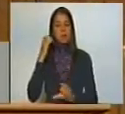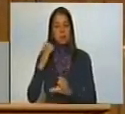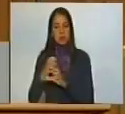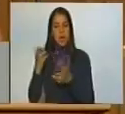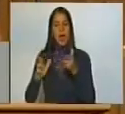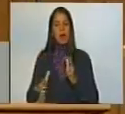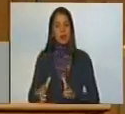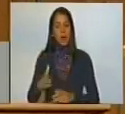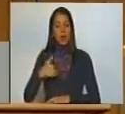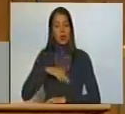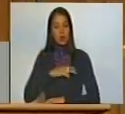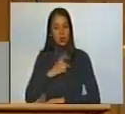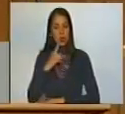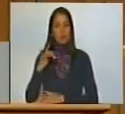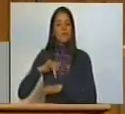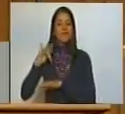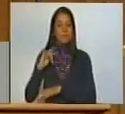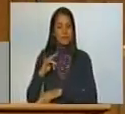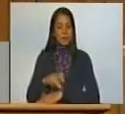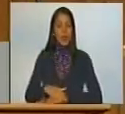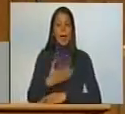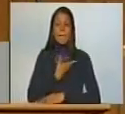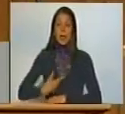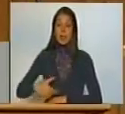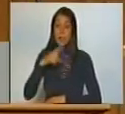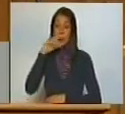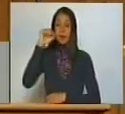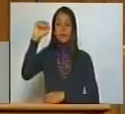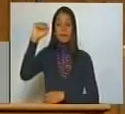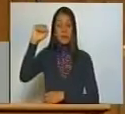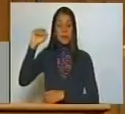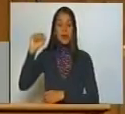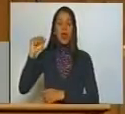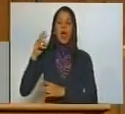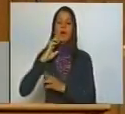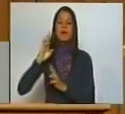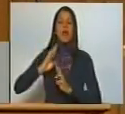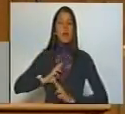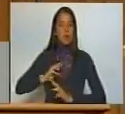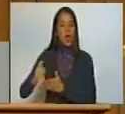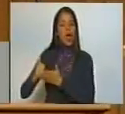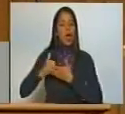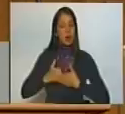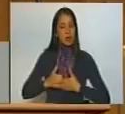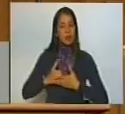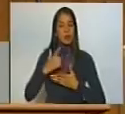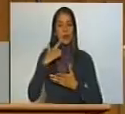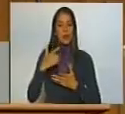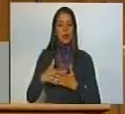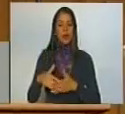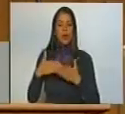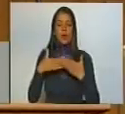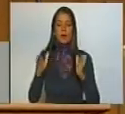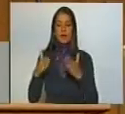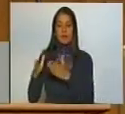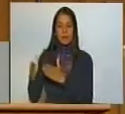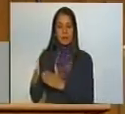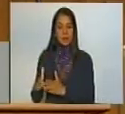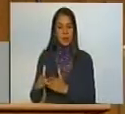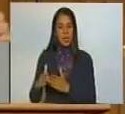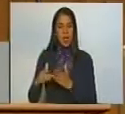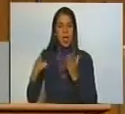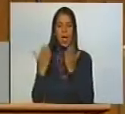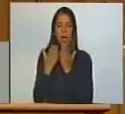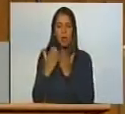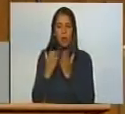estudiantes de educación media. Un presidente que ese mismo día aprueba la rehabilitación de todas las escuelas técnicas del país, que es